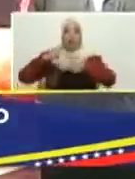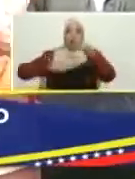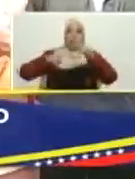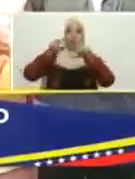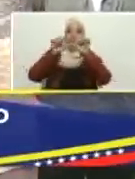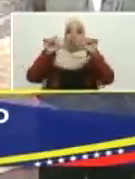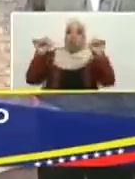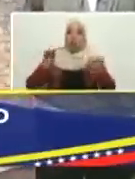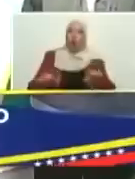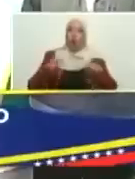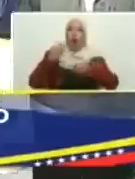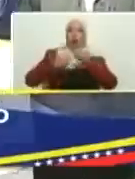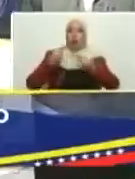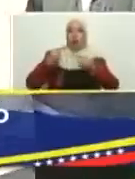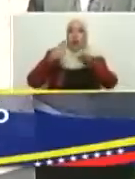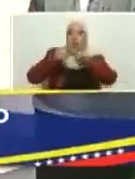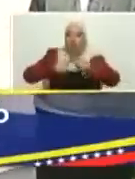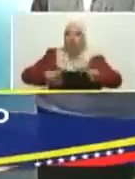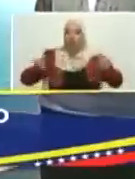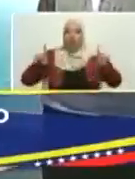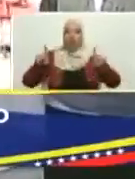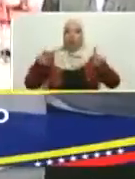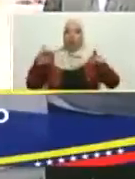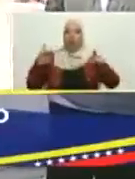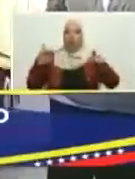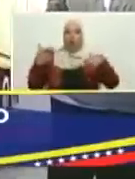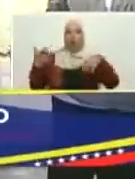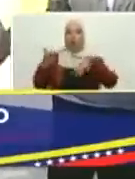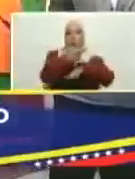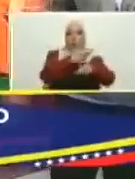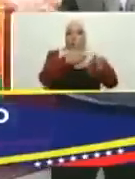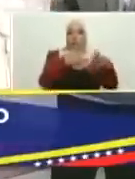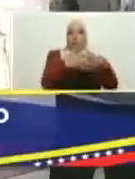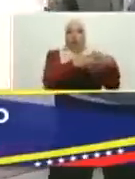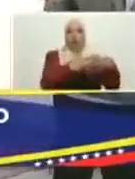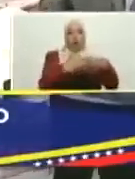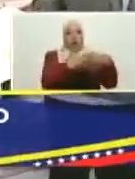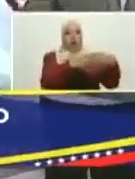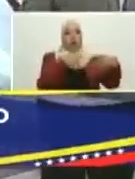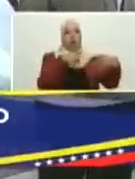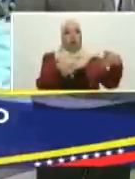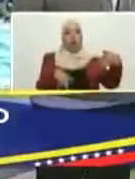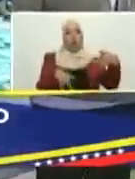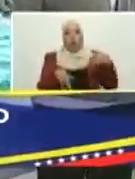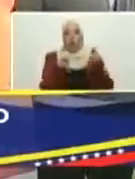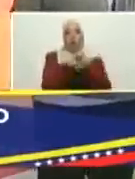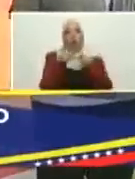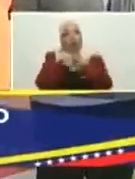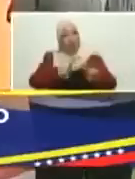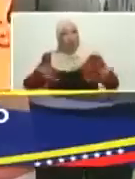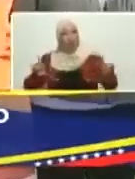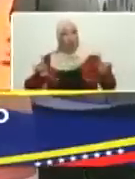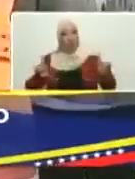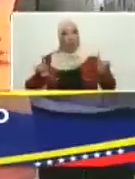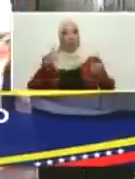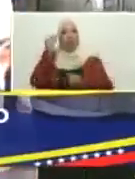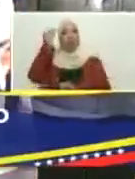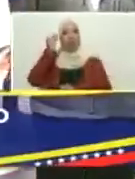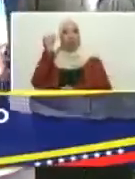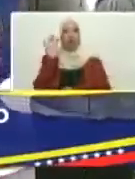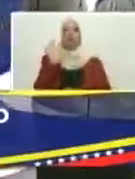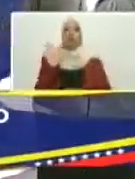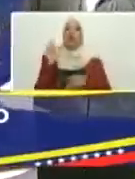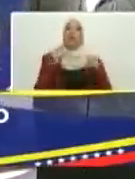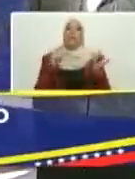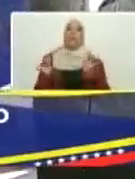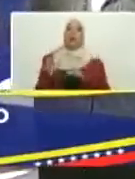modelo alternativo al capitalismo neoliberal. Nos tocó esta etapa que yo he llamado del 5 de